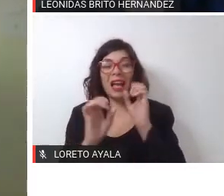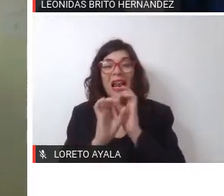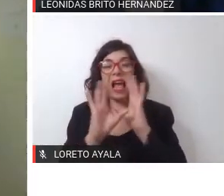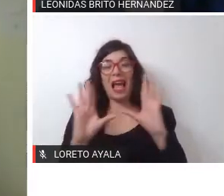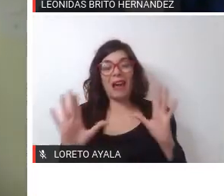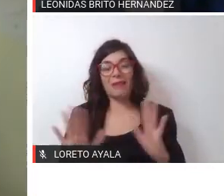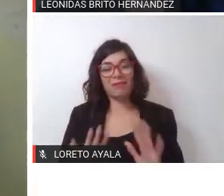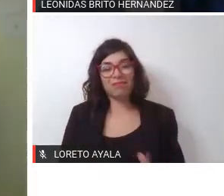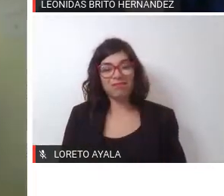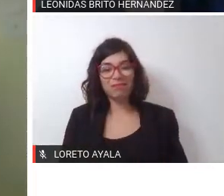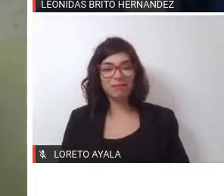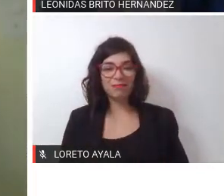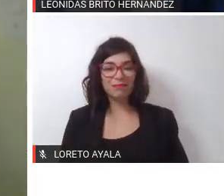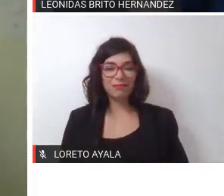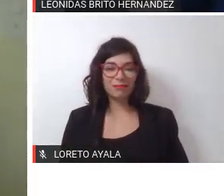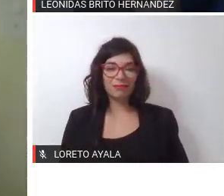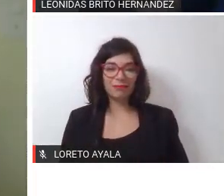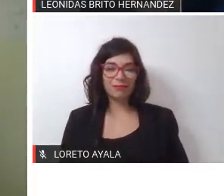de decirlo.